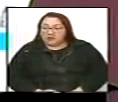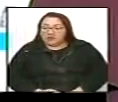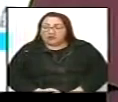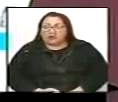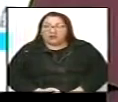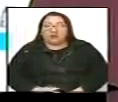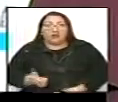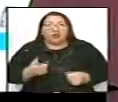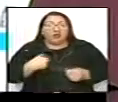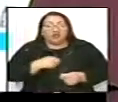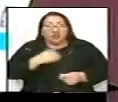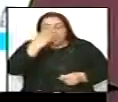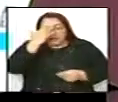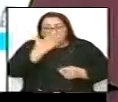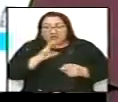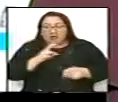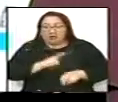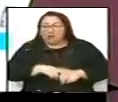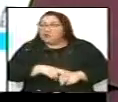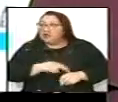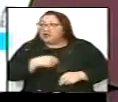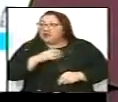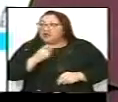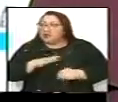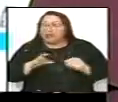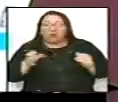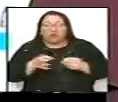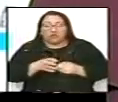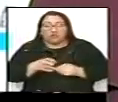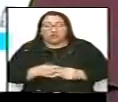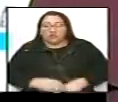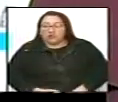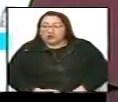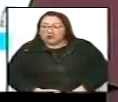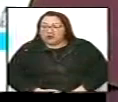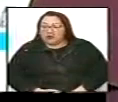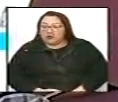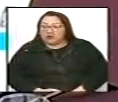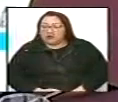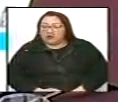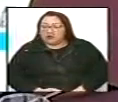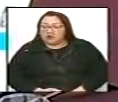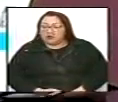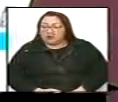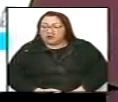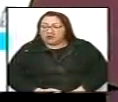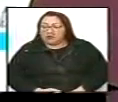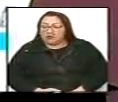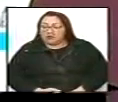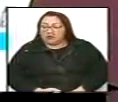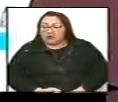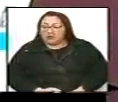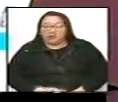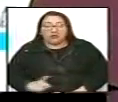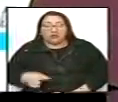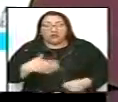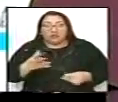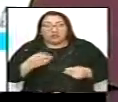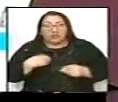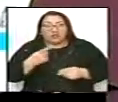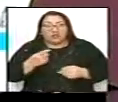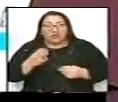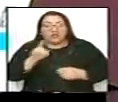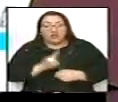supuesto nosotros, como Frente Amplio, y creo que también las bancadas democráticas, no podemos permitir, ¿no?, que acá se